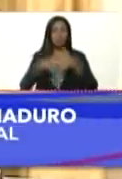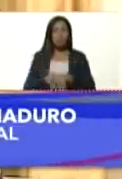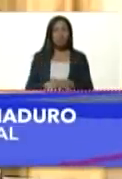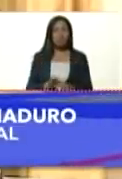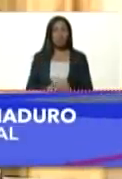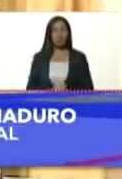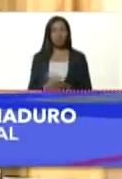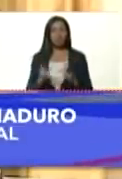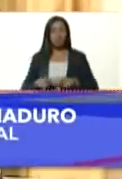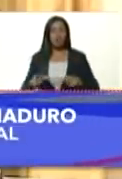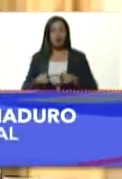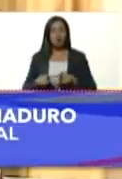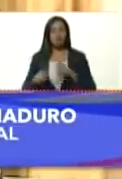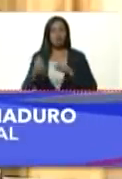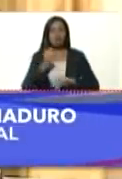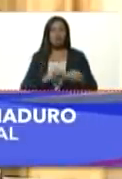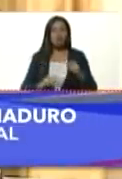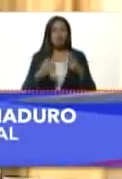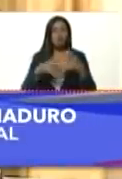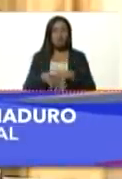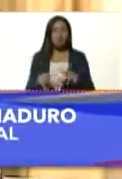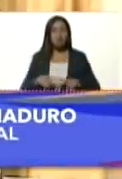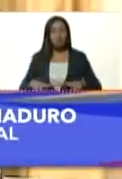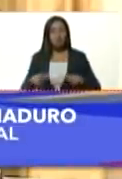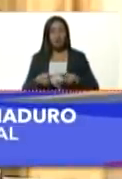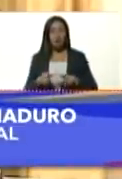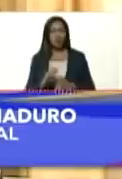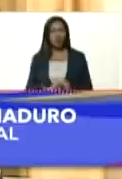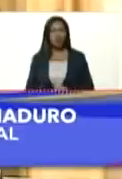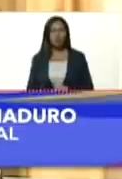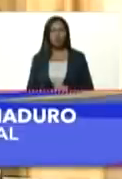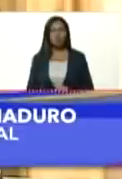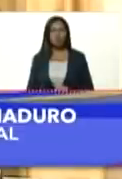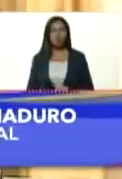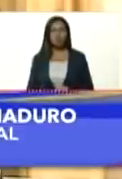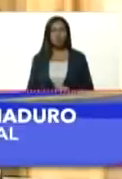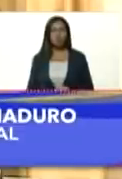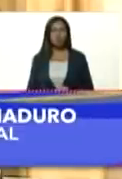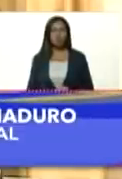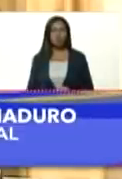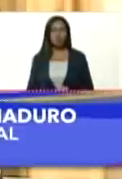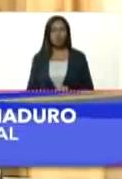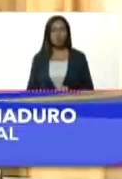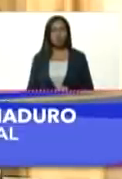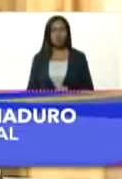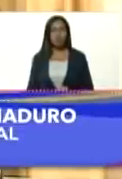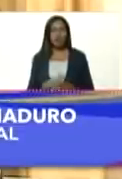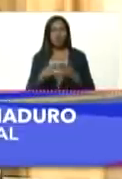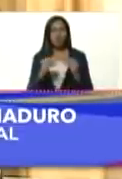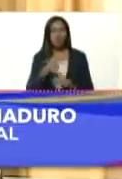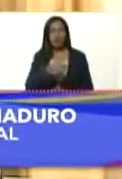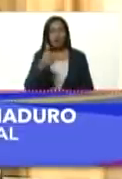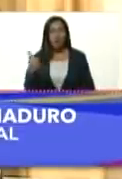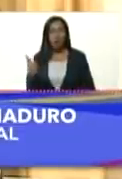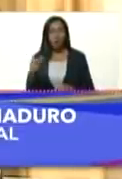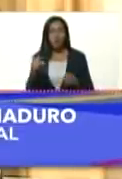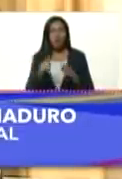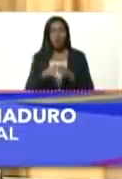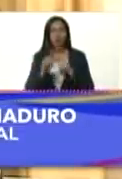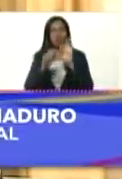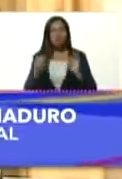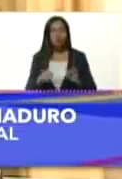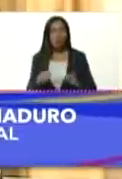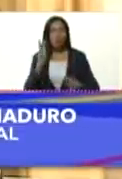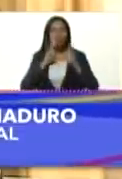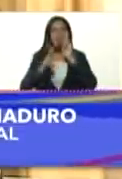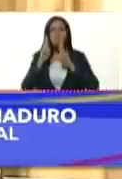las zonas de defensa integral, de las áreas de defensa integral, a todas las autoridades